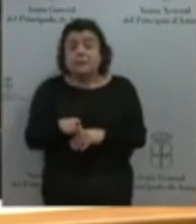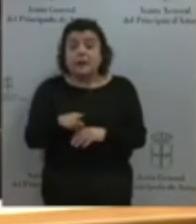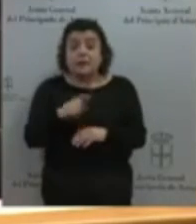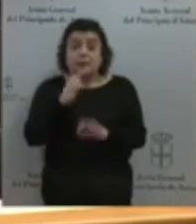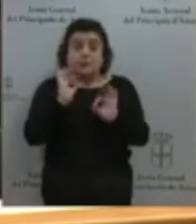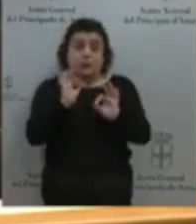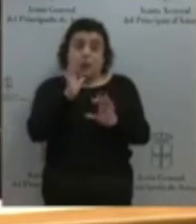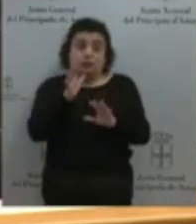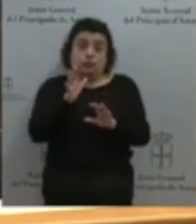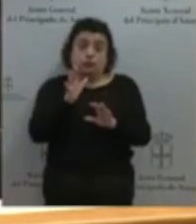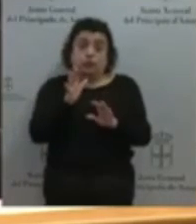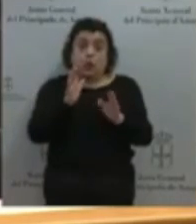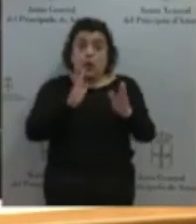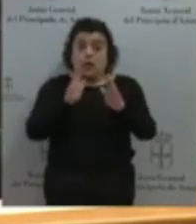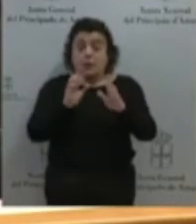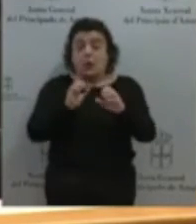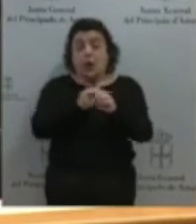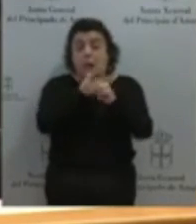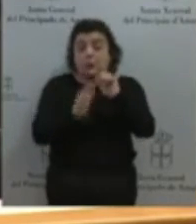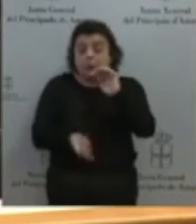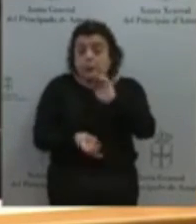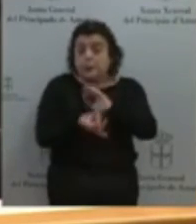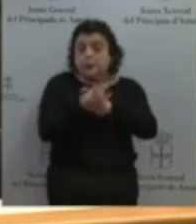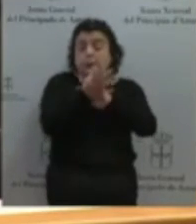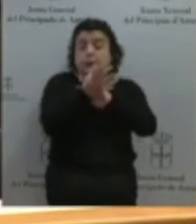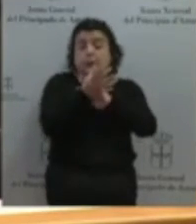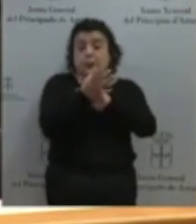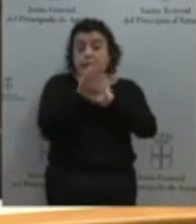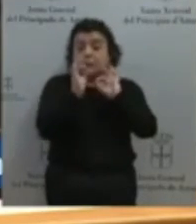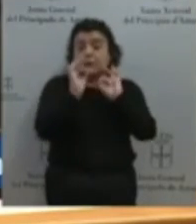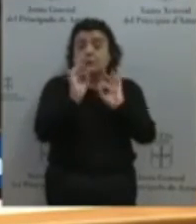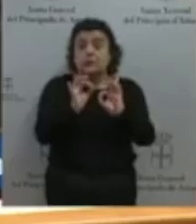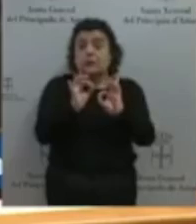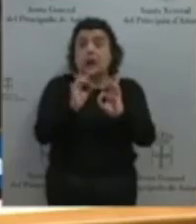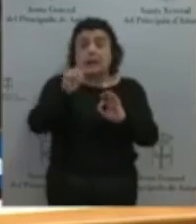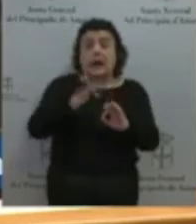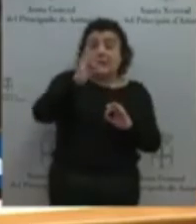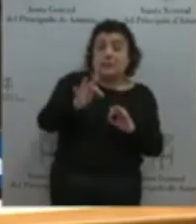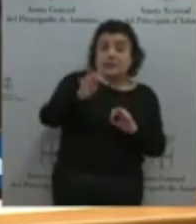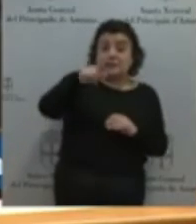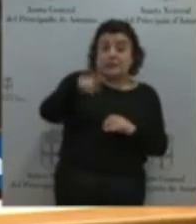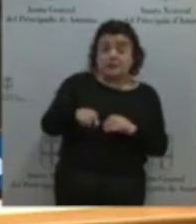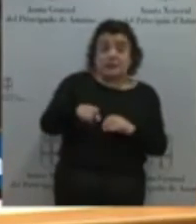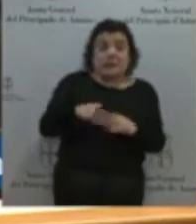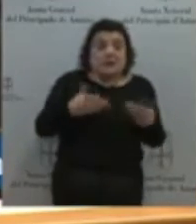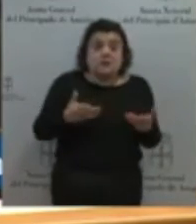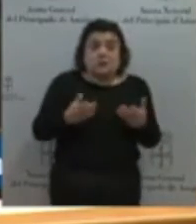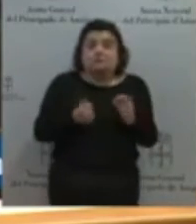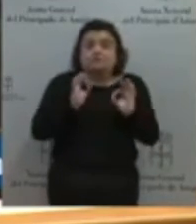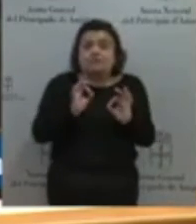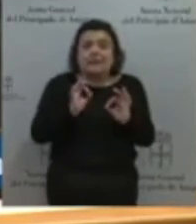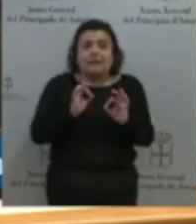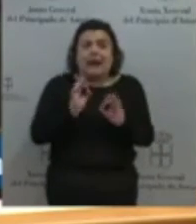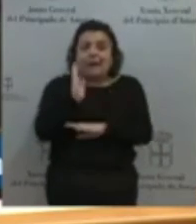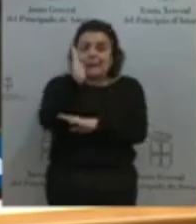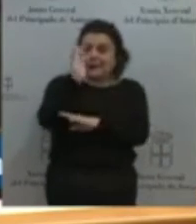último drama y de la tragedia de la pandemia, el efecto del turismo sobre Asturias, tenemos unos grandísimos